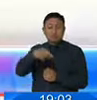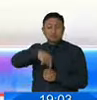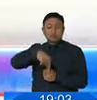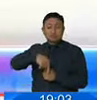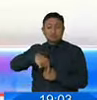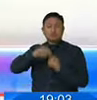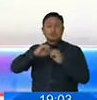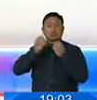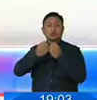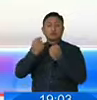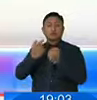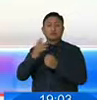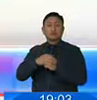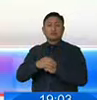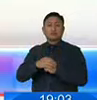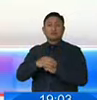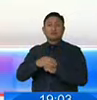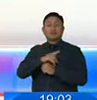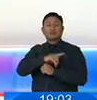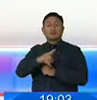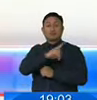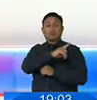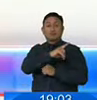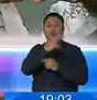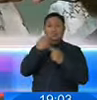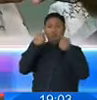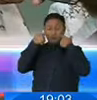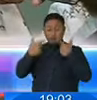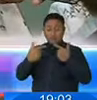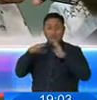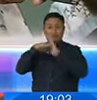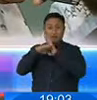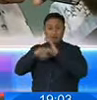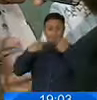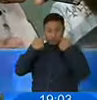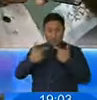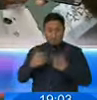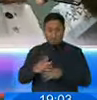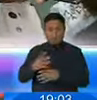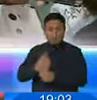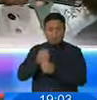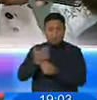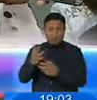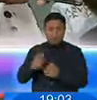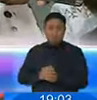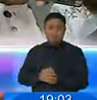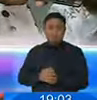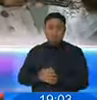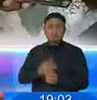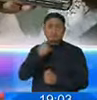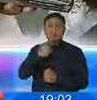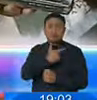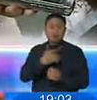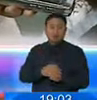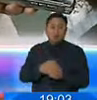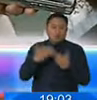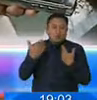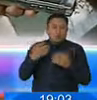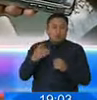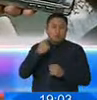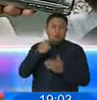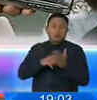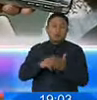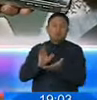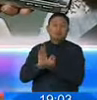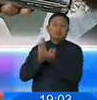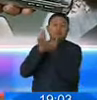de los organismos financieros controlados por dicha superintendencia. Si ustedes me permiten, se metía la mano donde pueda. El IES, por